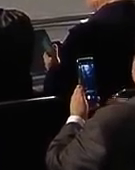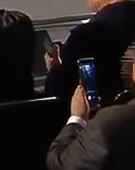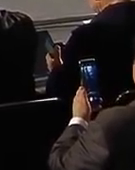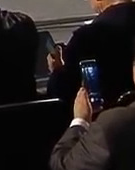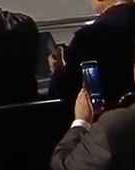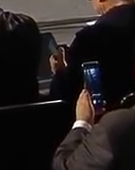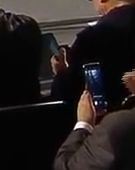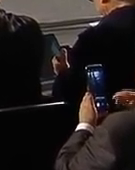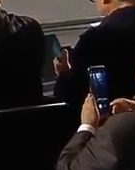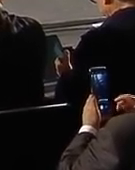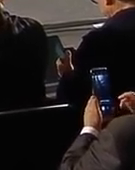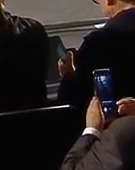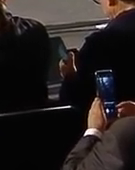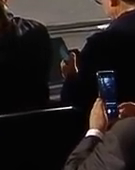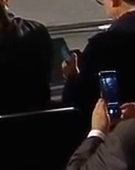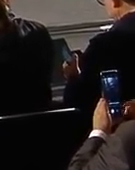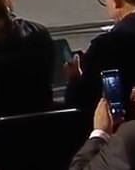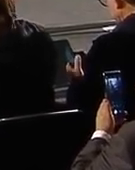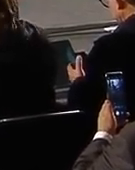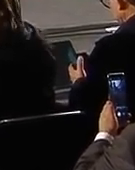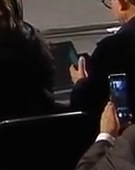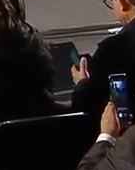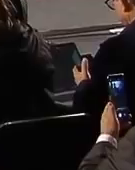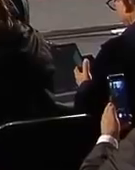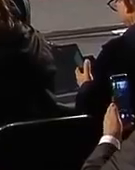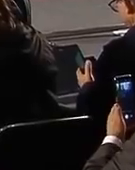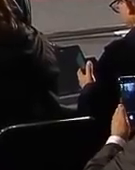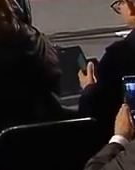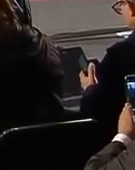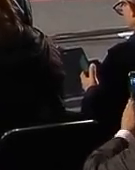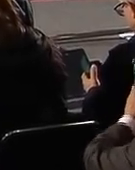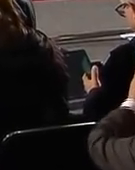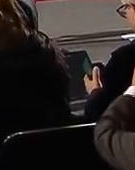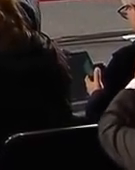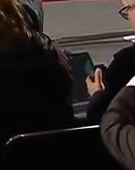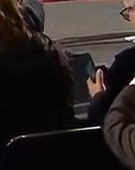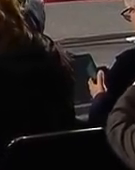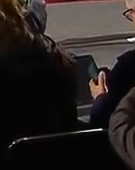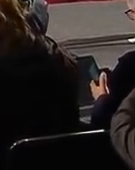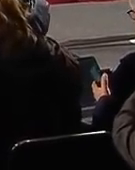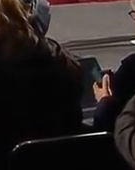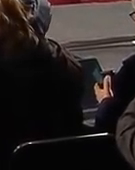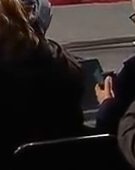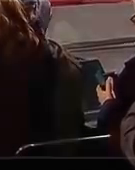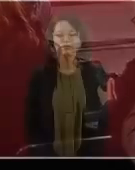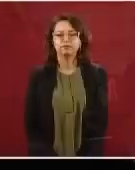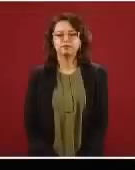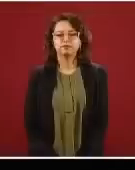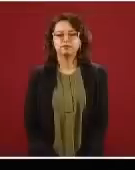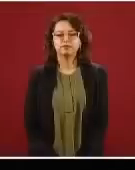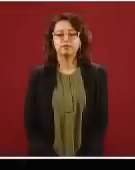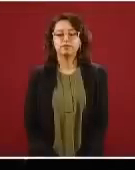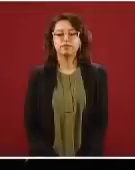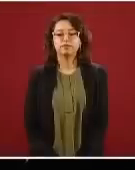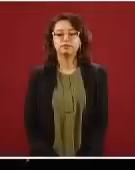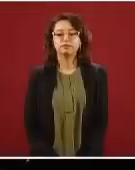Manero, y nos va a informar